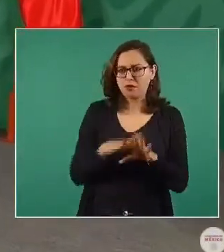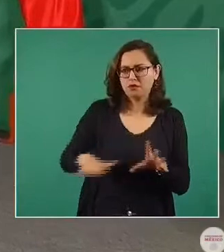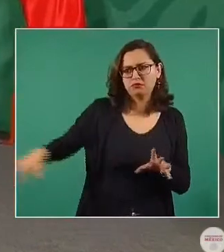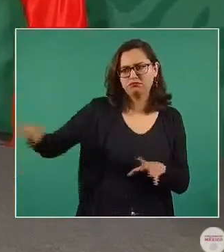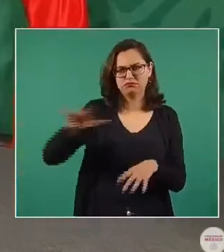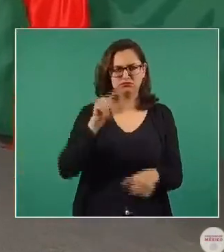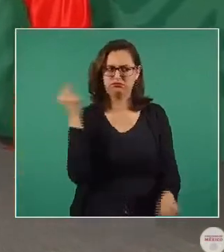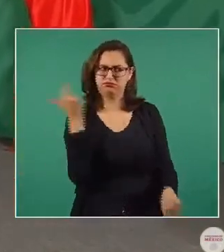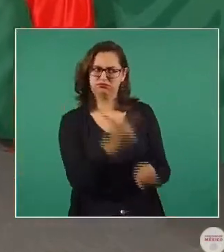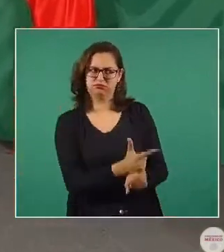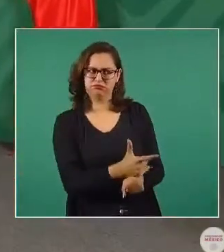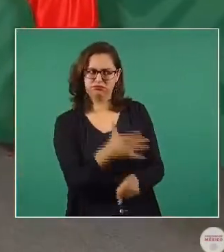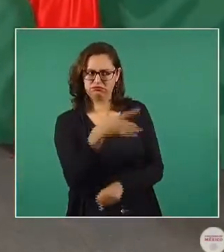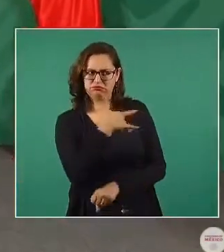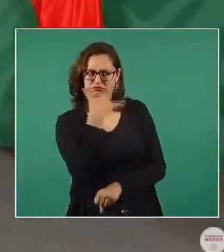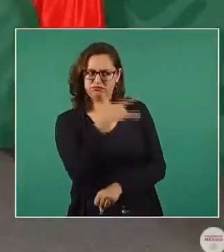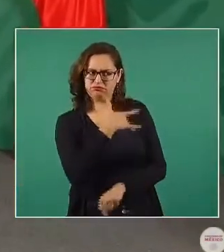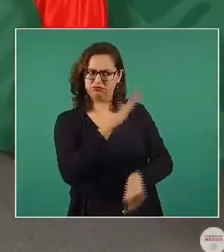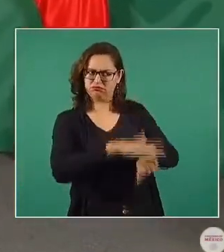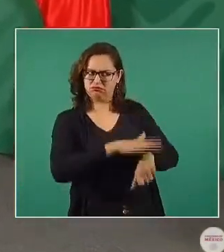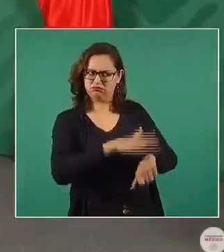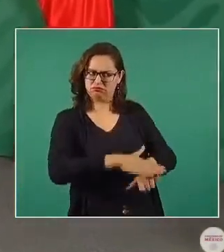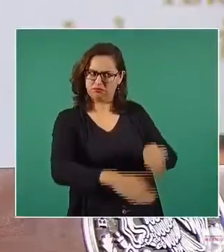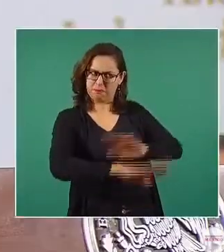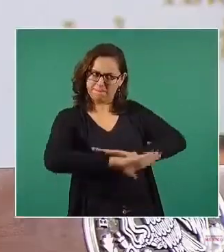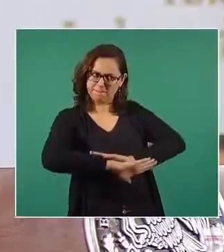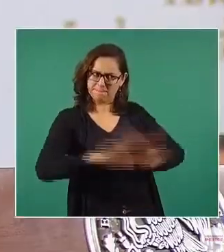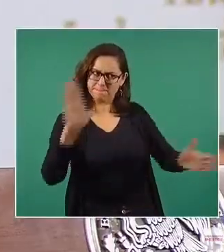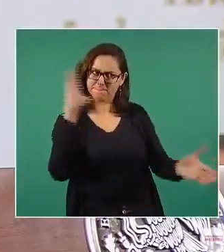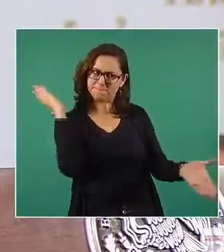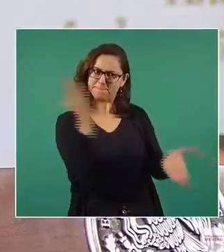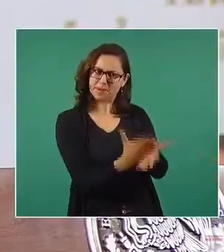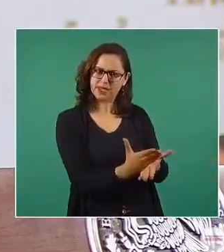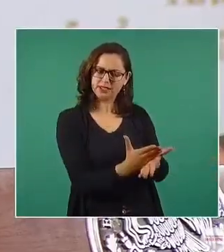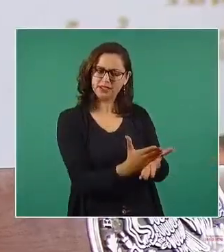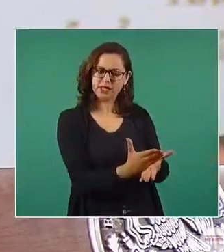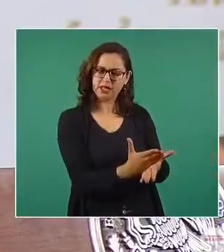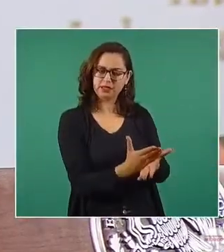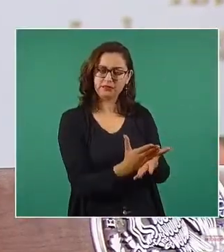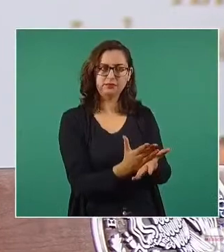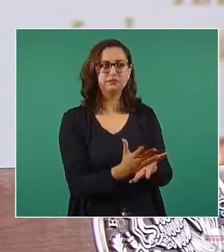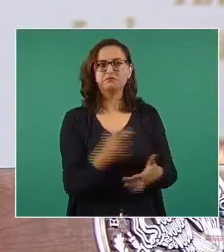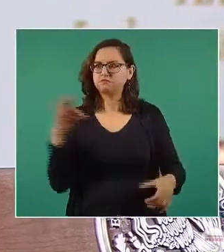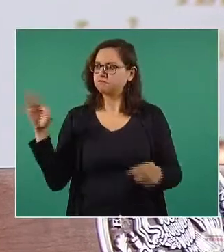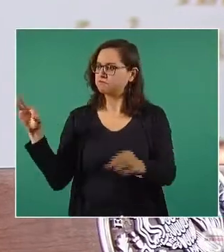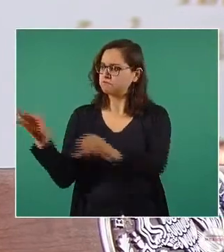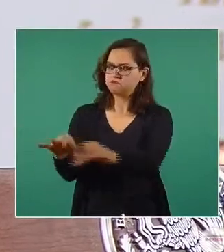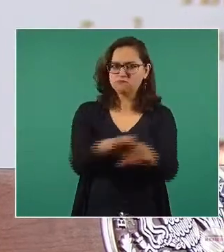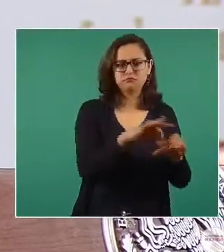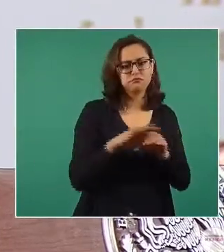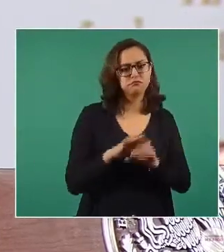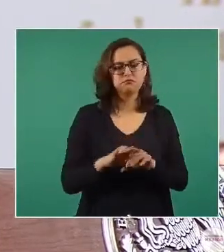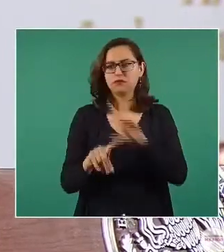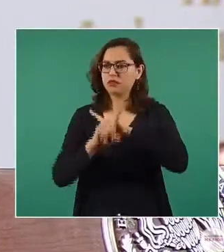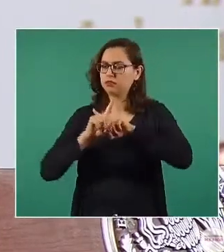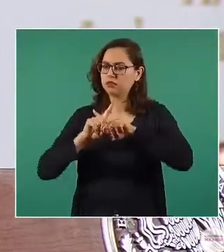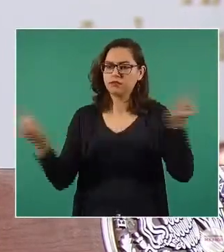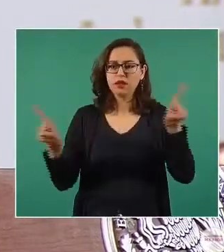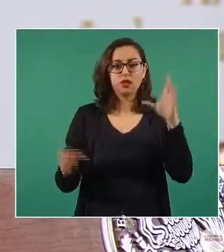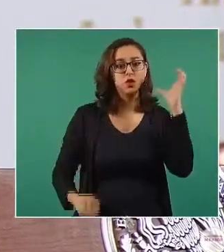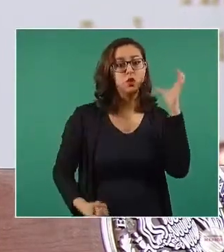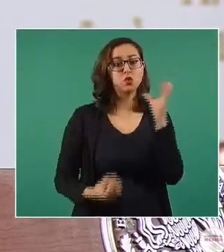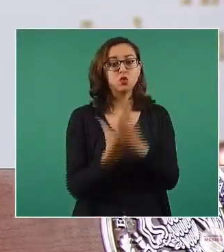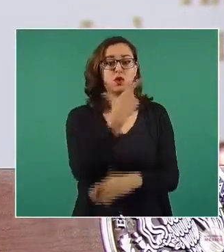y sonó la alarma, la campana, se dio el cambio y nosotros nos